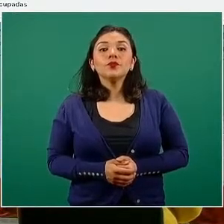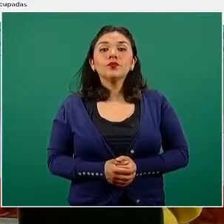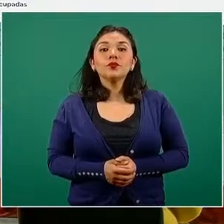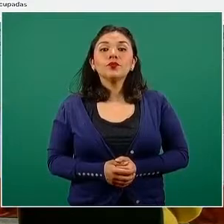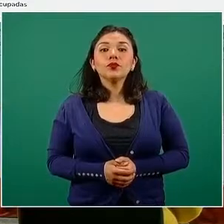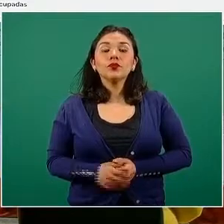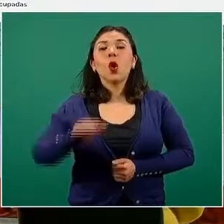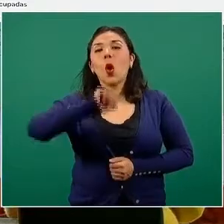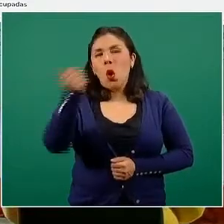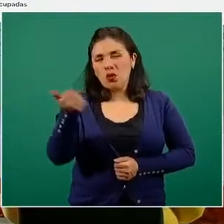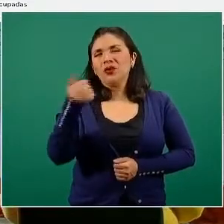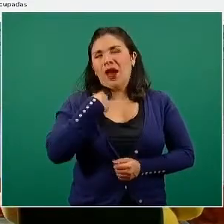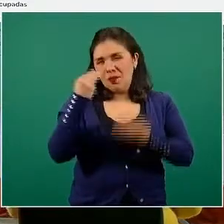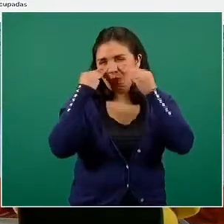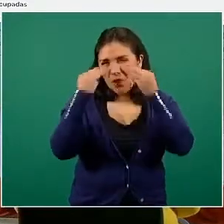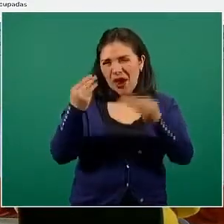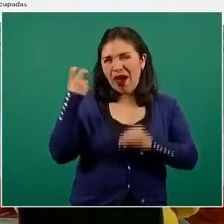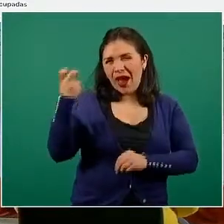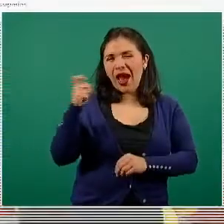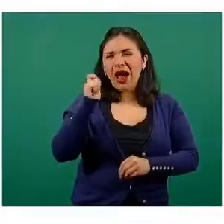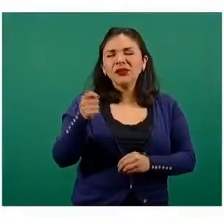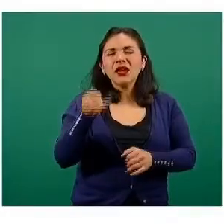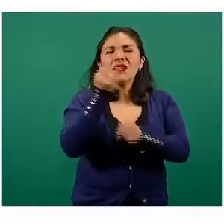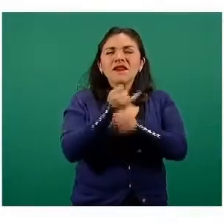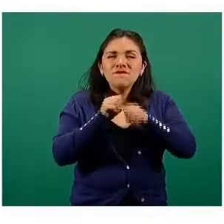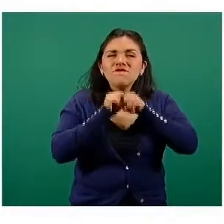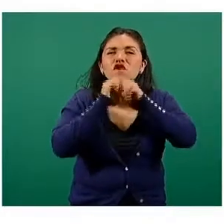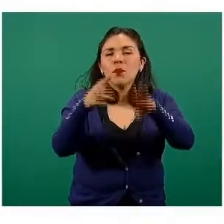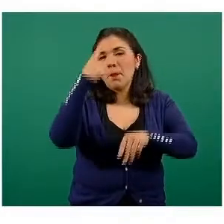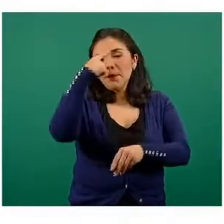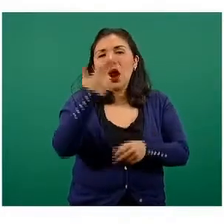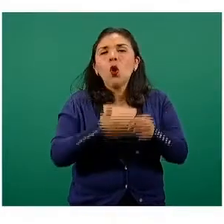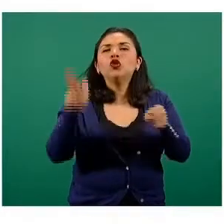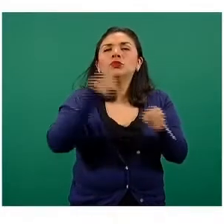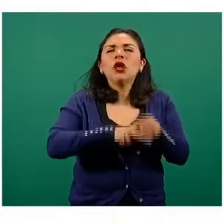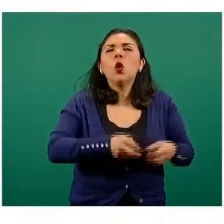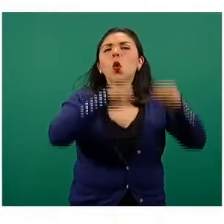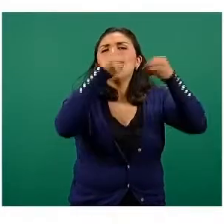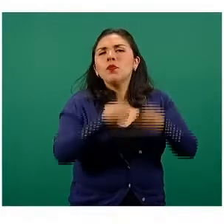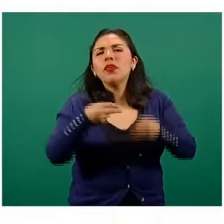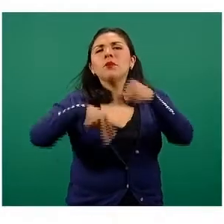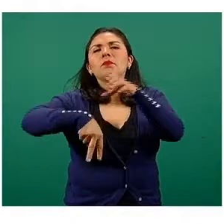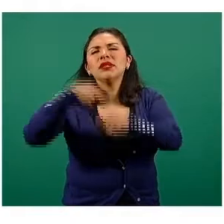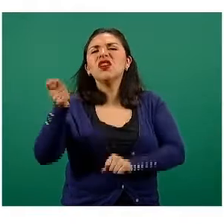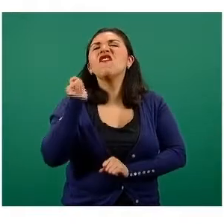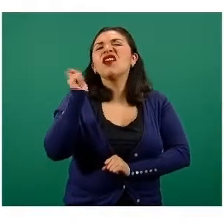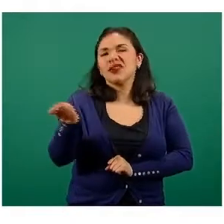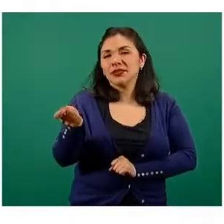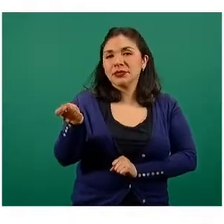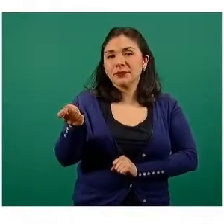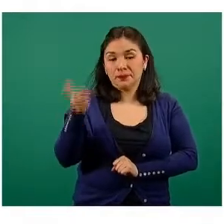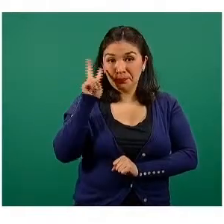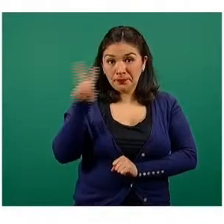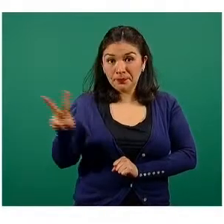estamos presentando día con día los datos de ocupación y de disponibilidad.